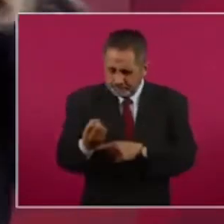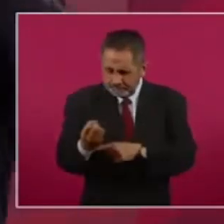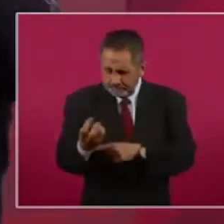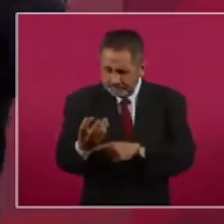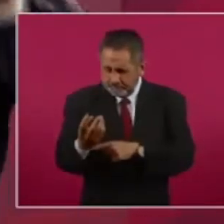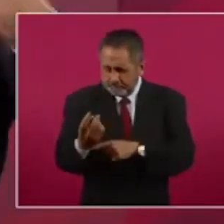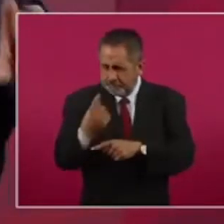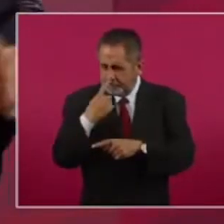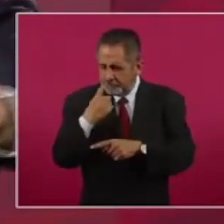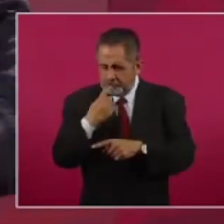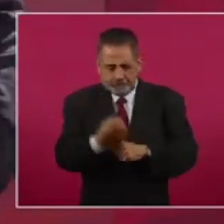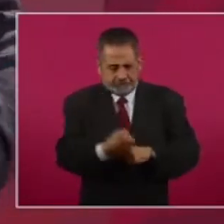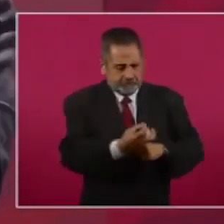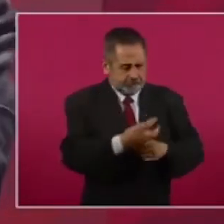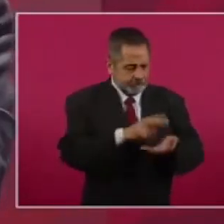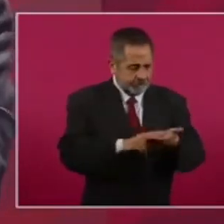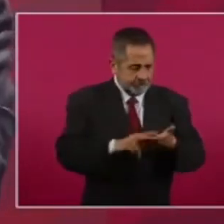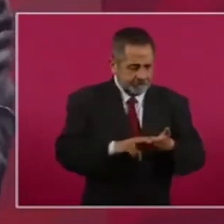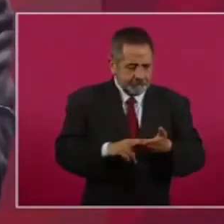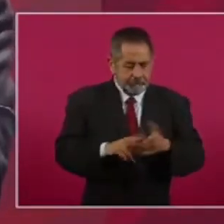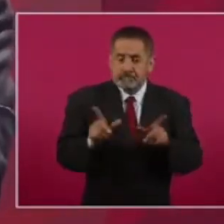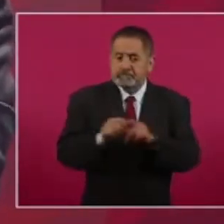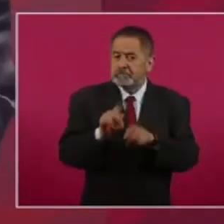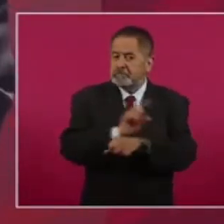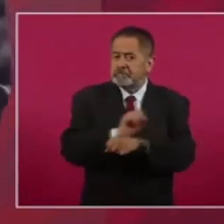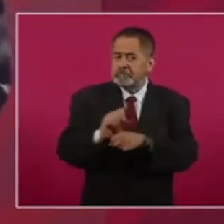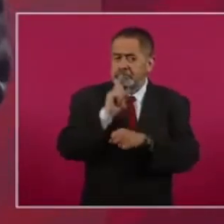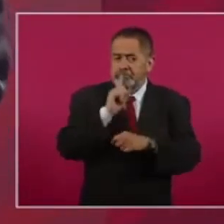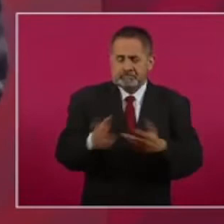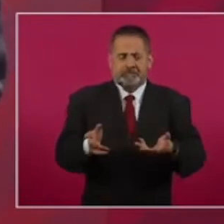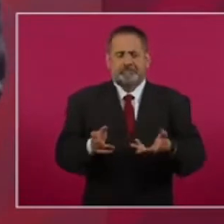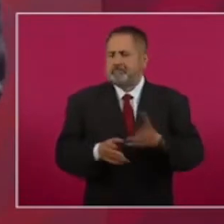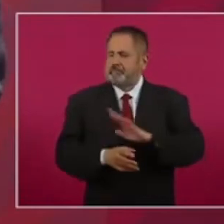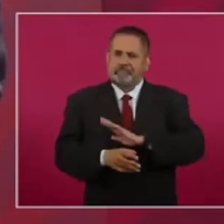Los sistemas de vigilancia. Hasta que